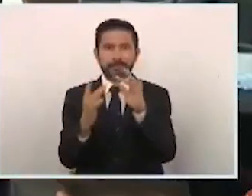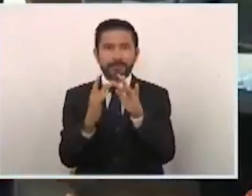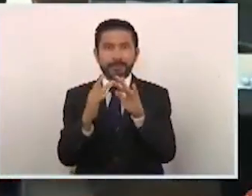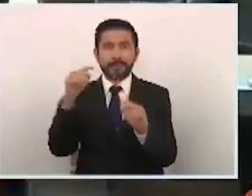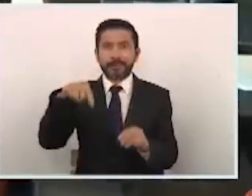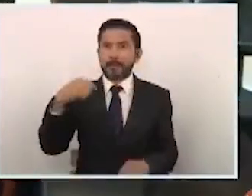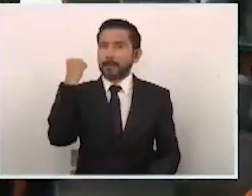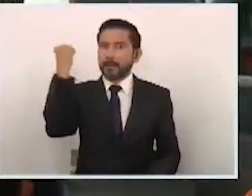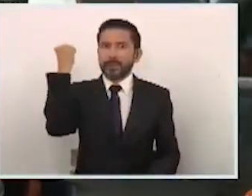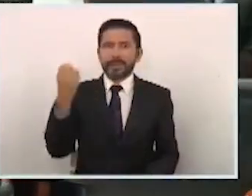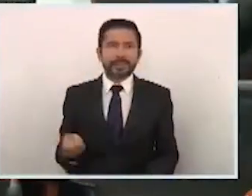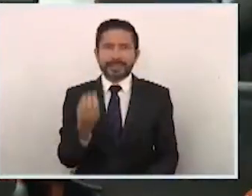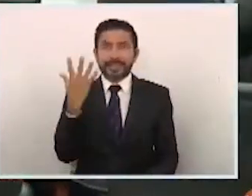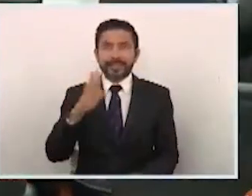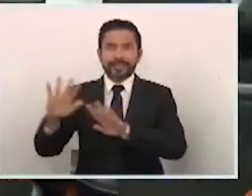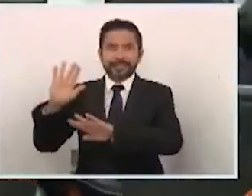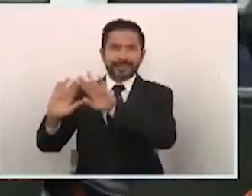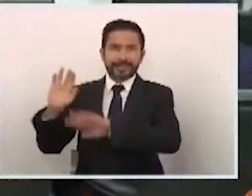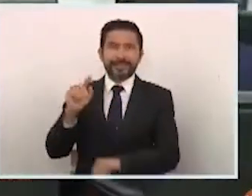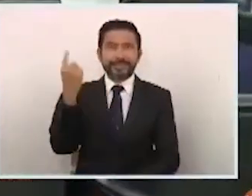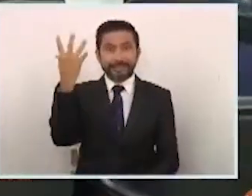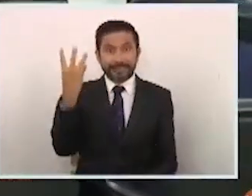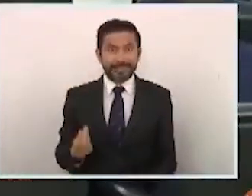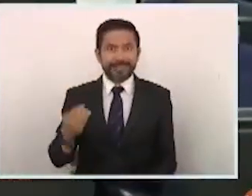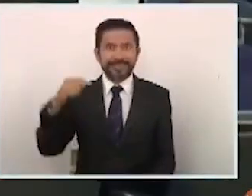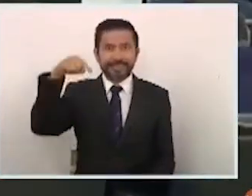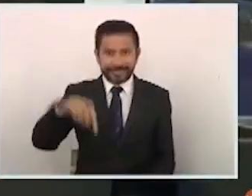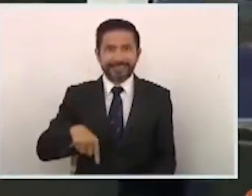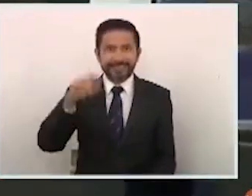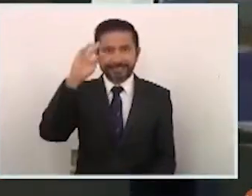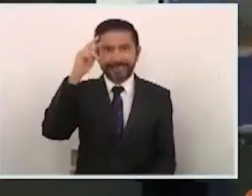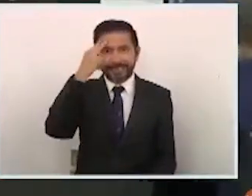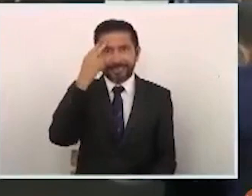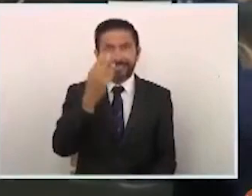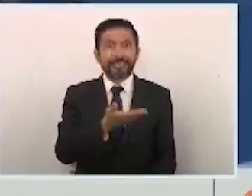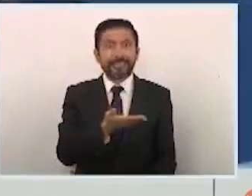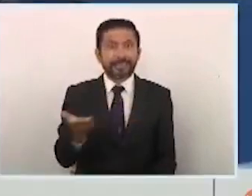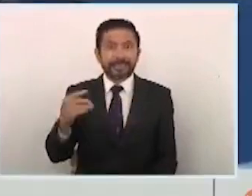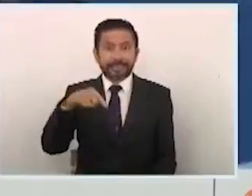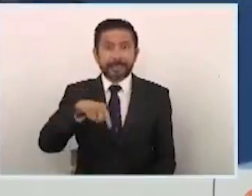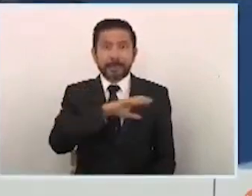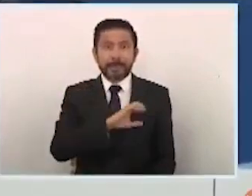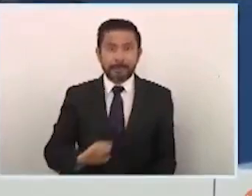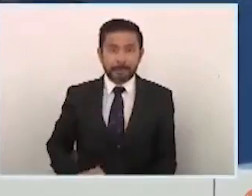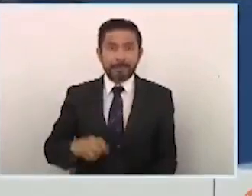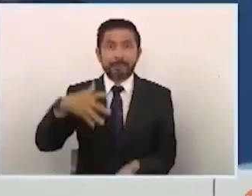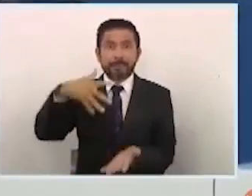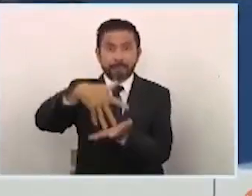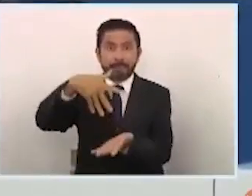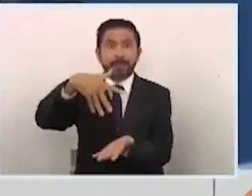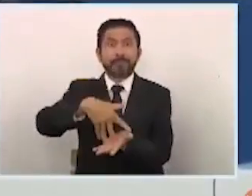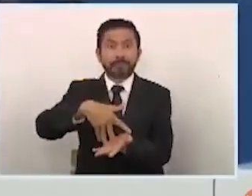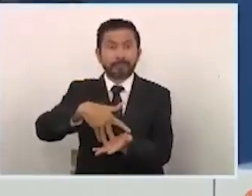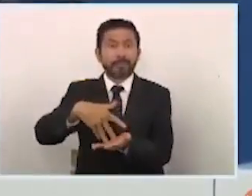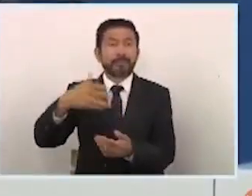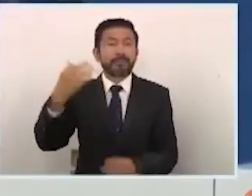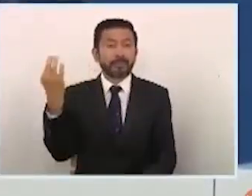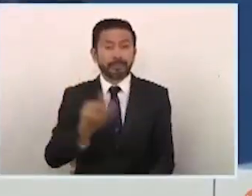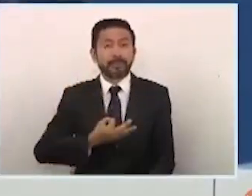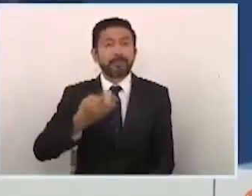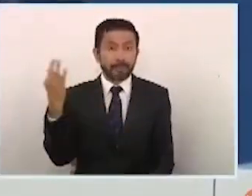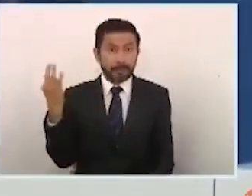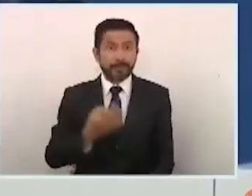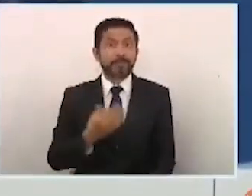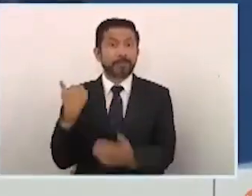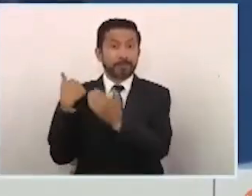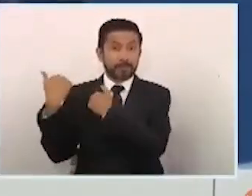este momento histórico, de este día, de algo que este país, que este pueblo tanto